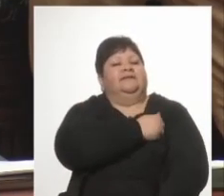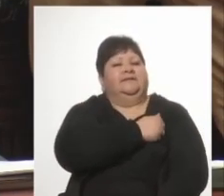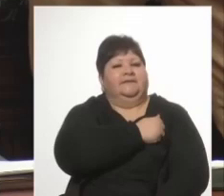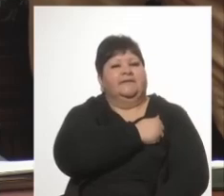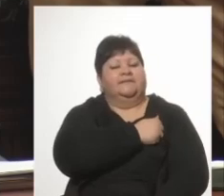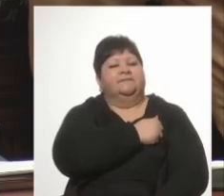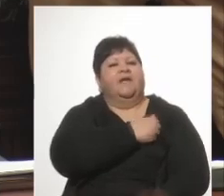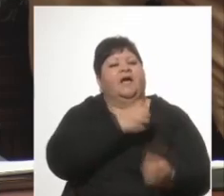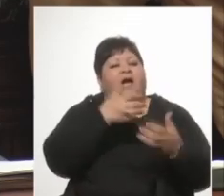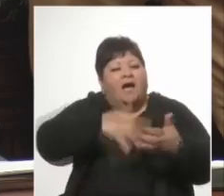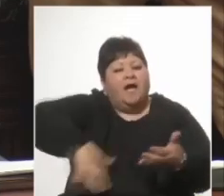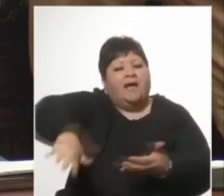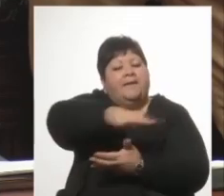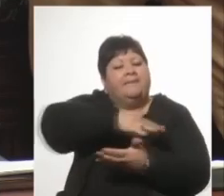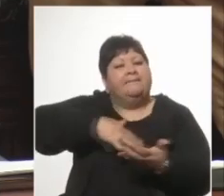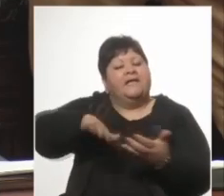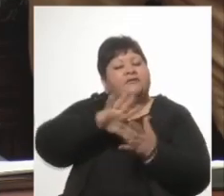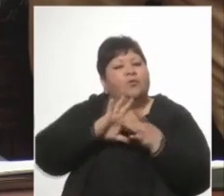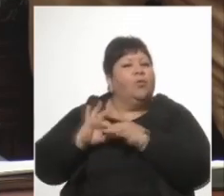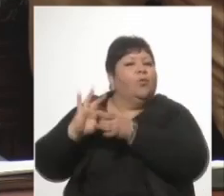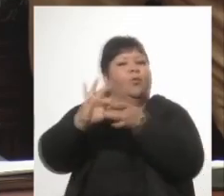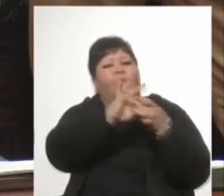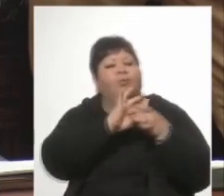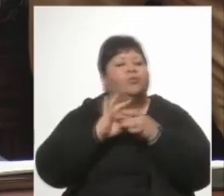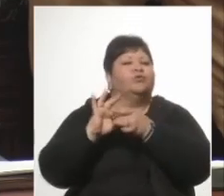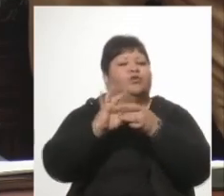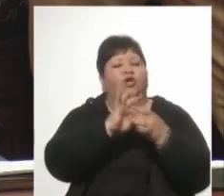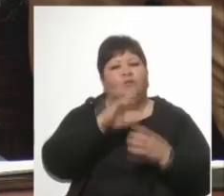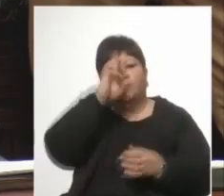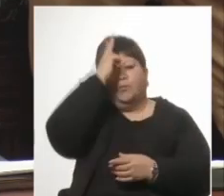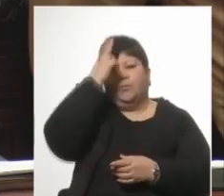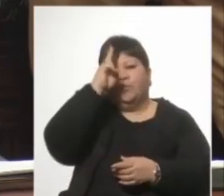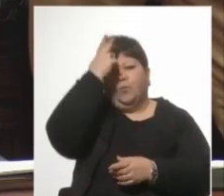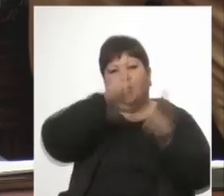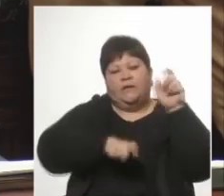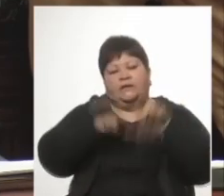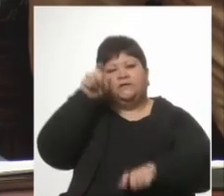un espacio de unión de los uruguayos interesados en llegar